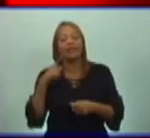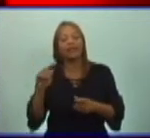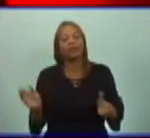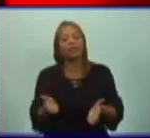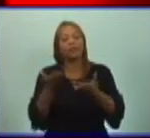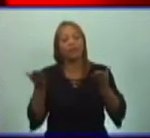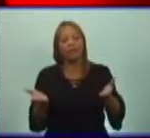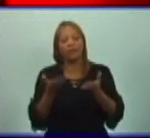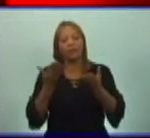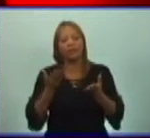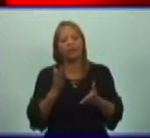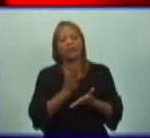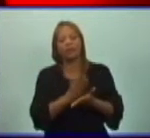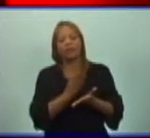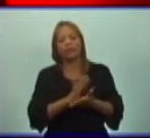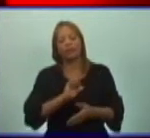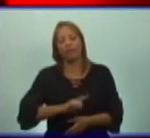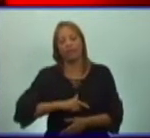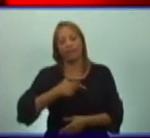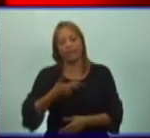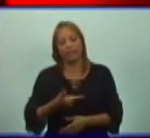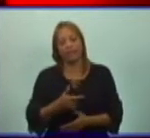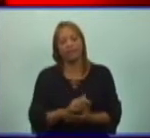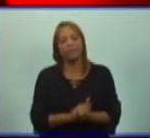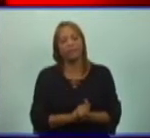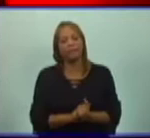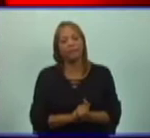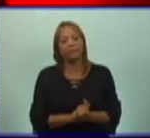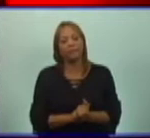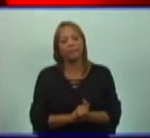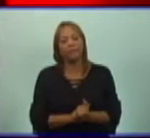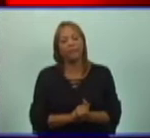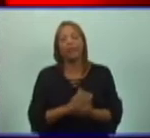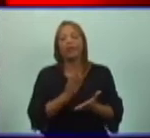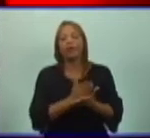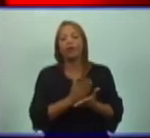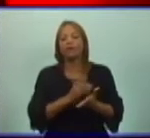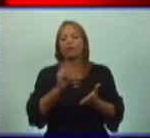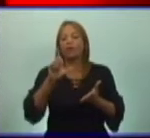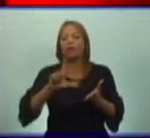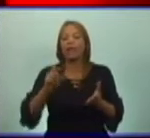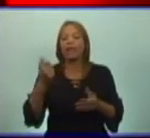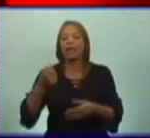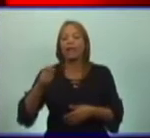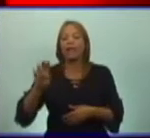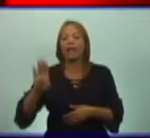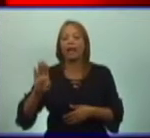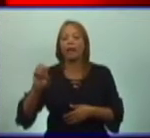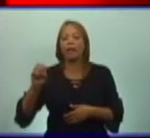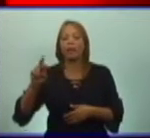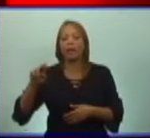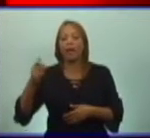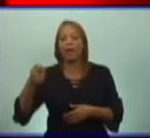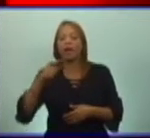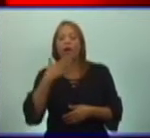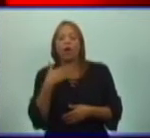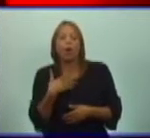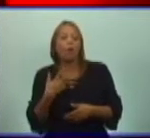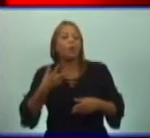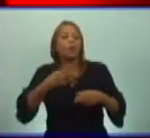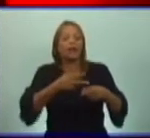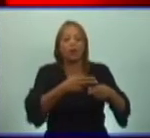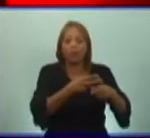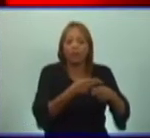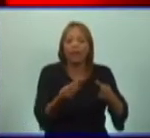desarrollado mediante esta asignatura. Y de Educación Laboral, cómo recortar, pegar,